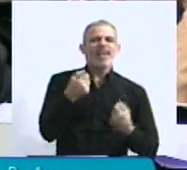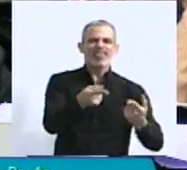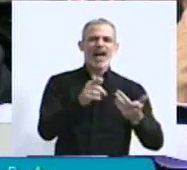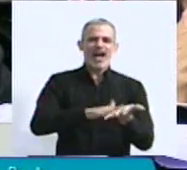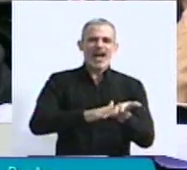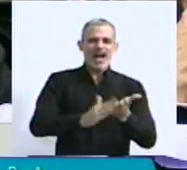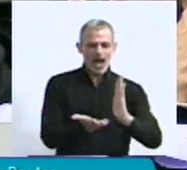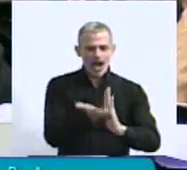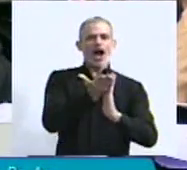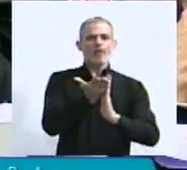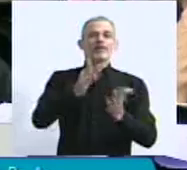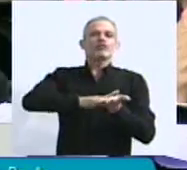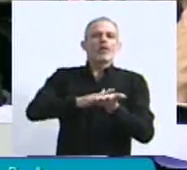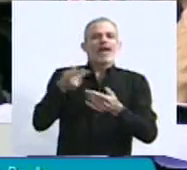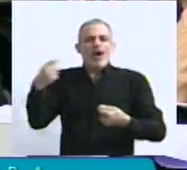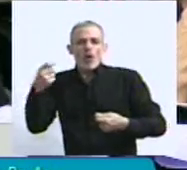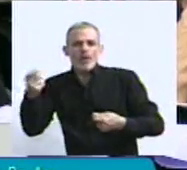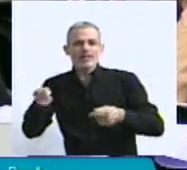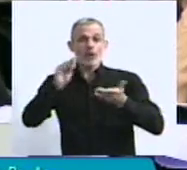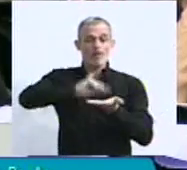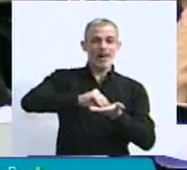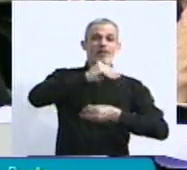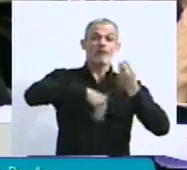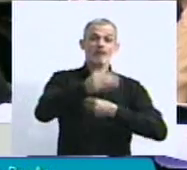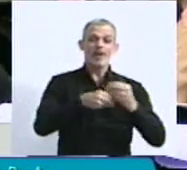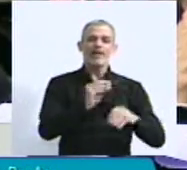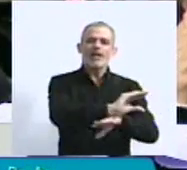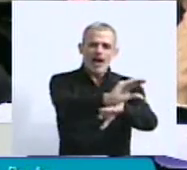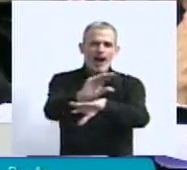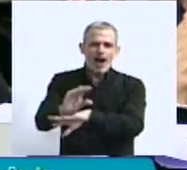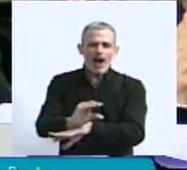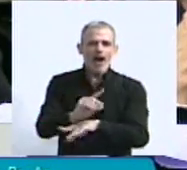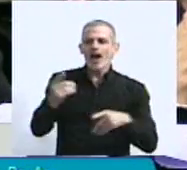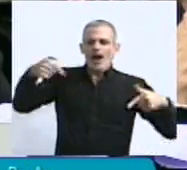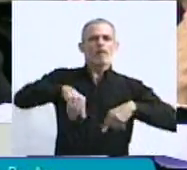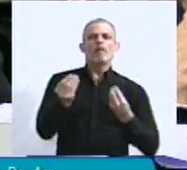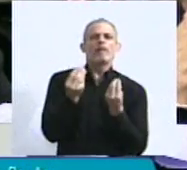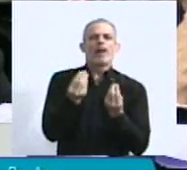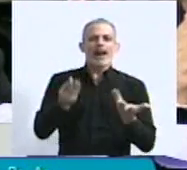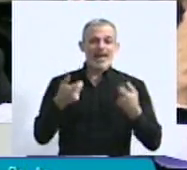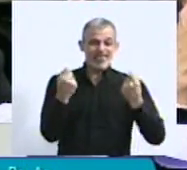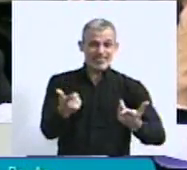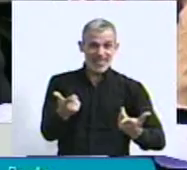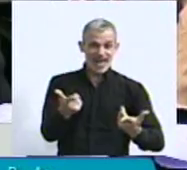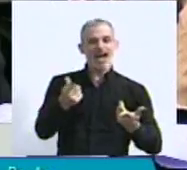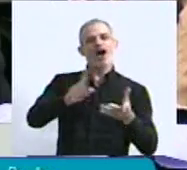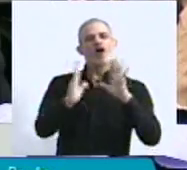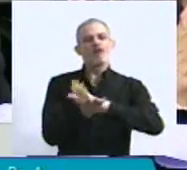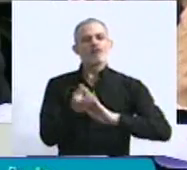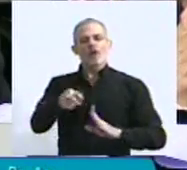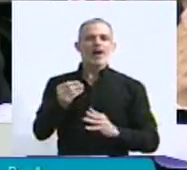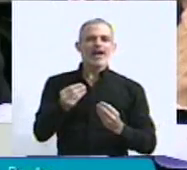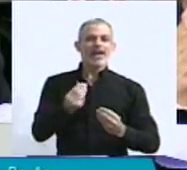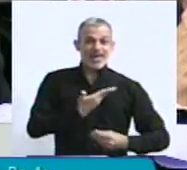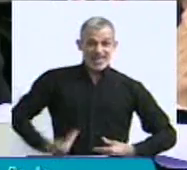en el derecho previsional como en asignaciones familiares, vienen a consagrar este tipo de